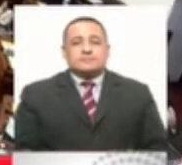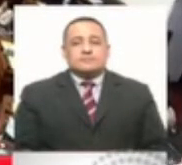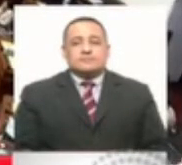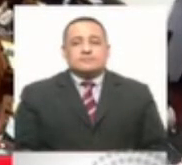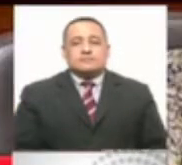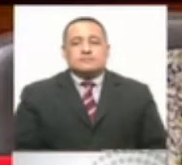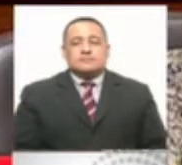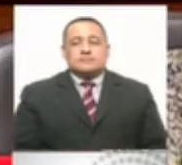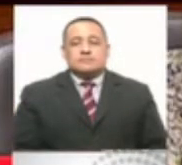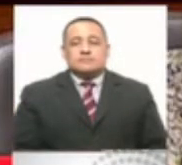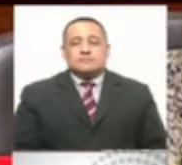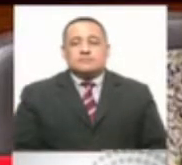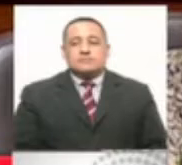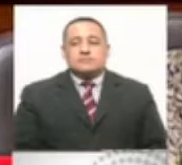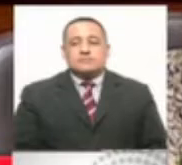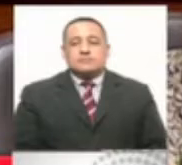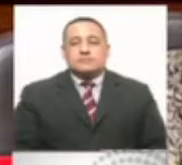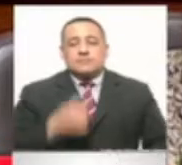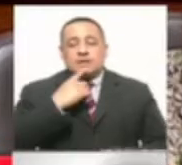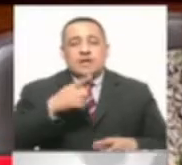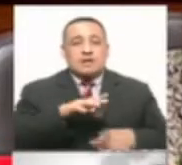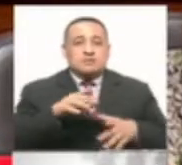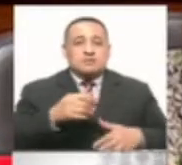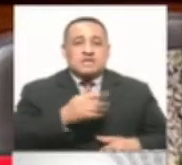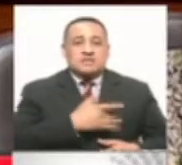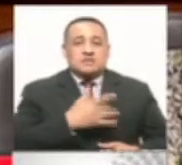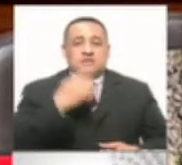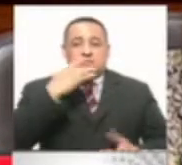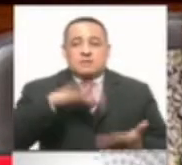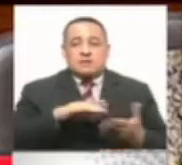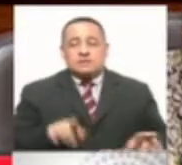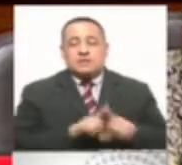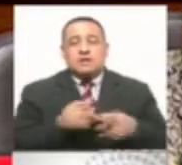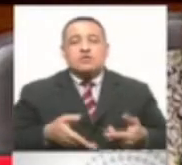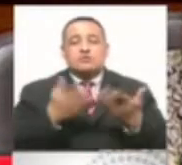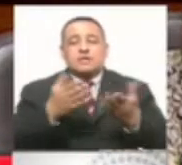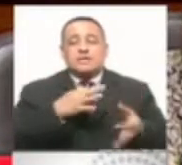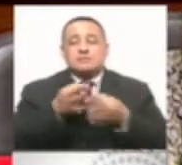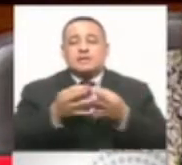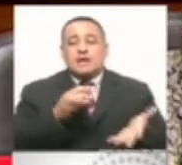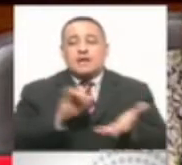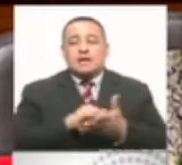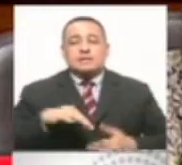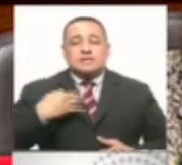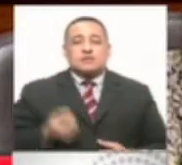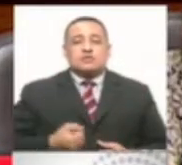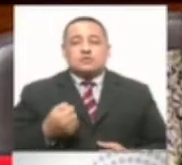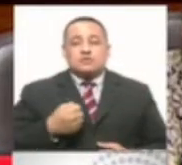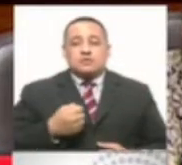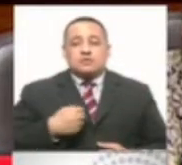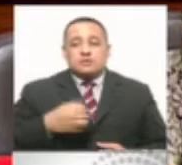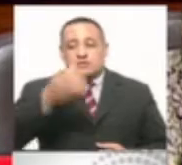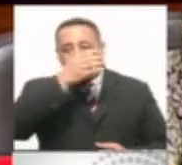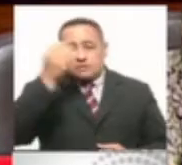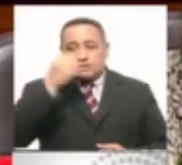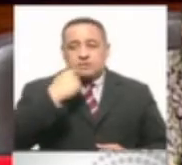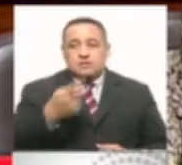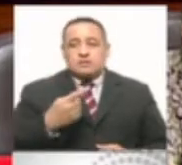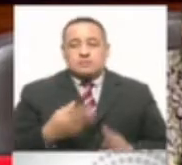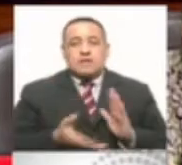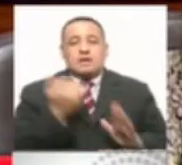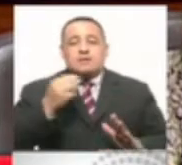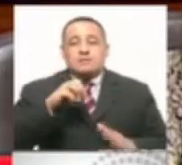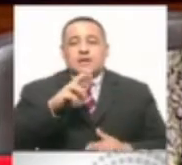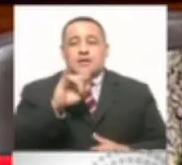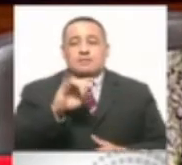Que les haya ofendido y a través suyo indicarle al señor Castillo que pueda sacar al